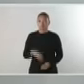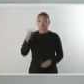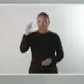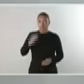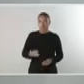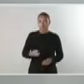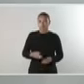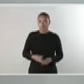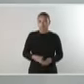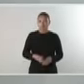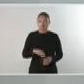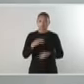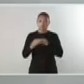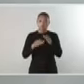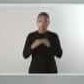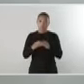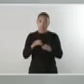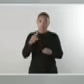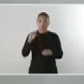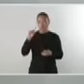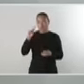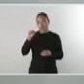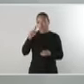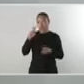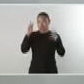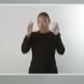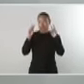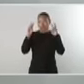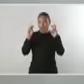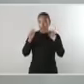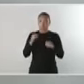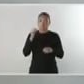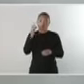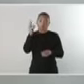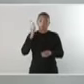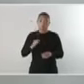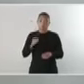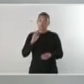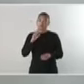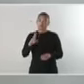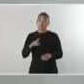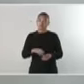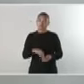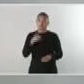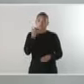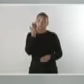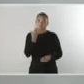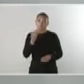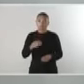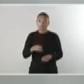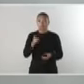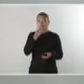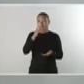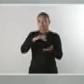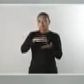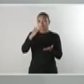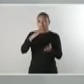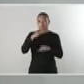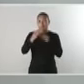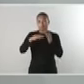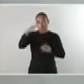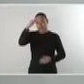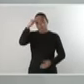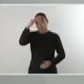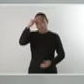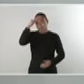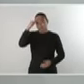terminado con estas rondas de los dos temas con las conclusiones finales y yo quiero agradecerle señores